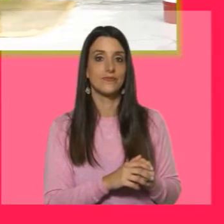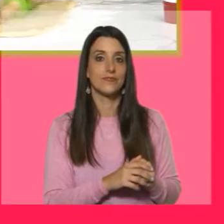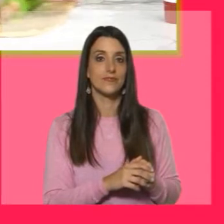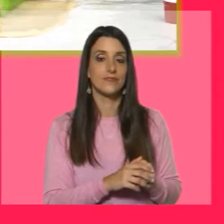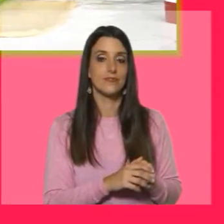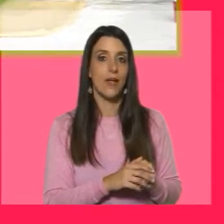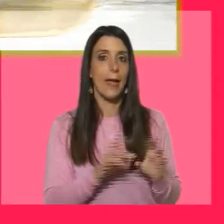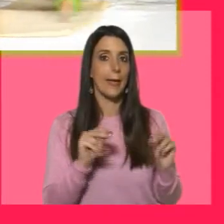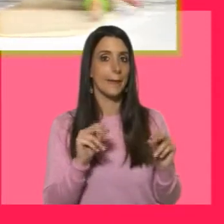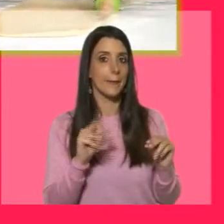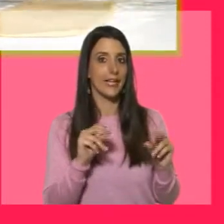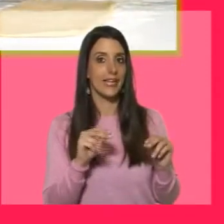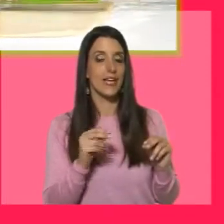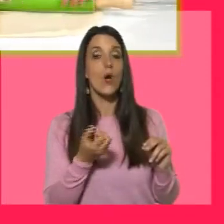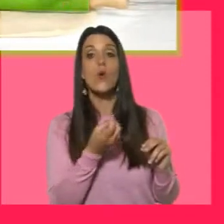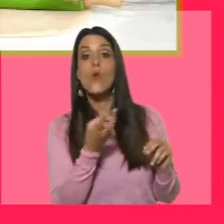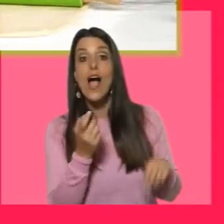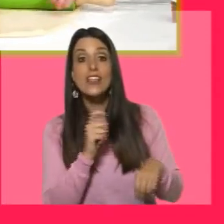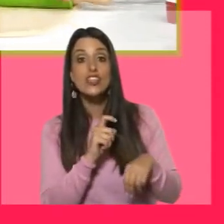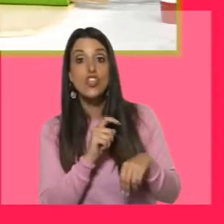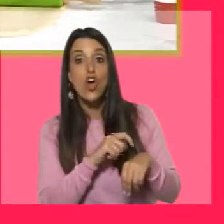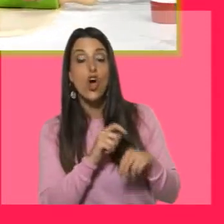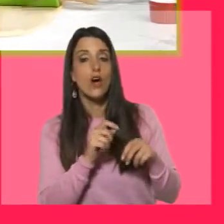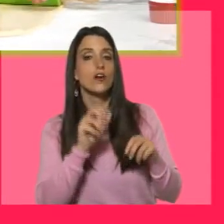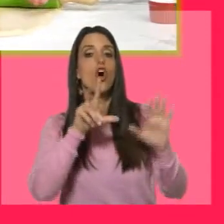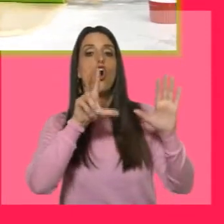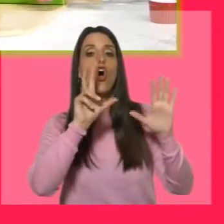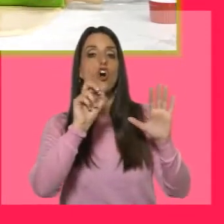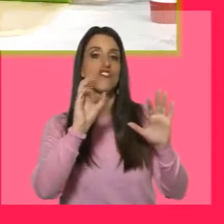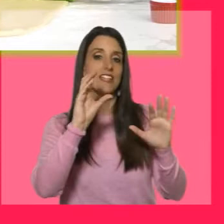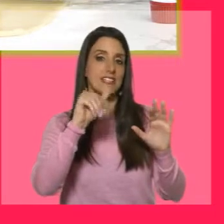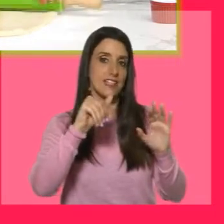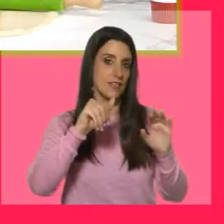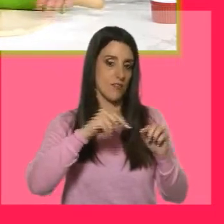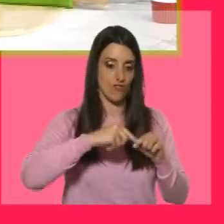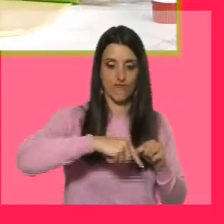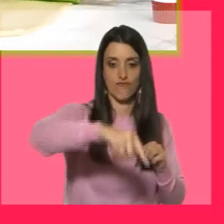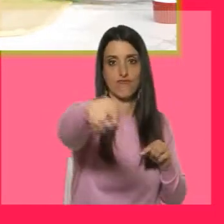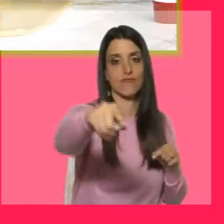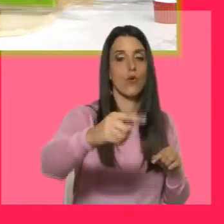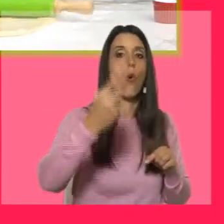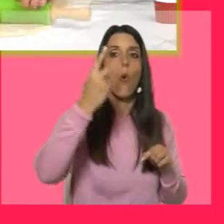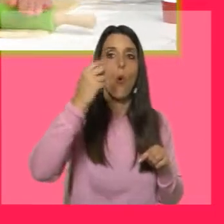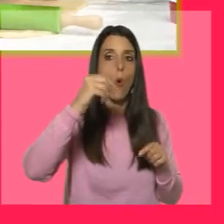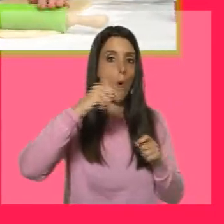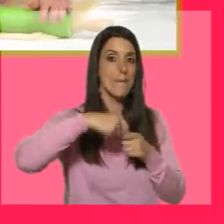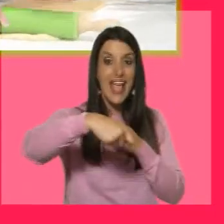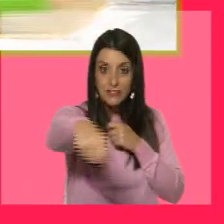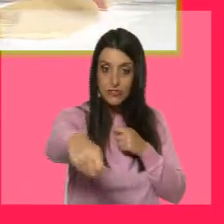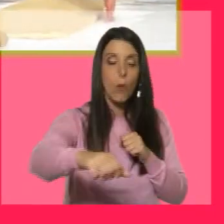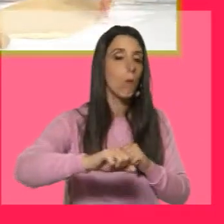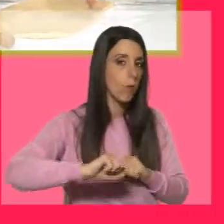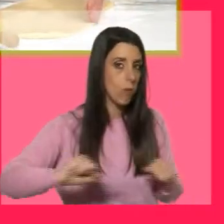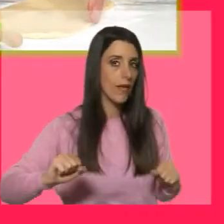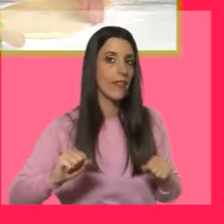Dios mío. ¿Cuánto le vas a dar? Es eso, unos 80 centímetros más o menos. Claro. Está bueno, o un metro en el mejor de las condiciones. ¿Y